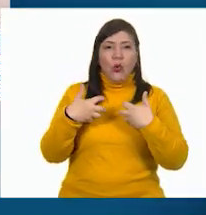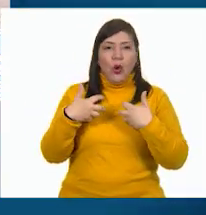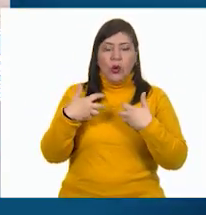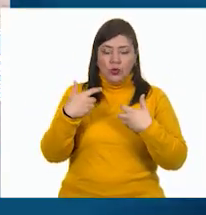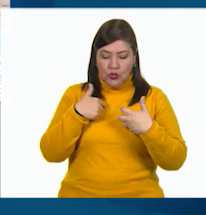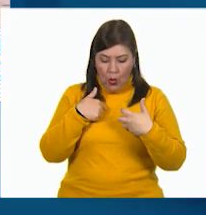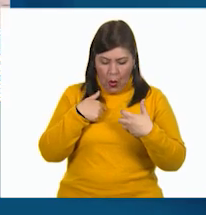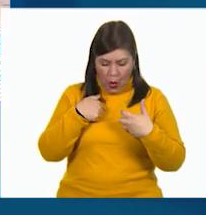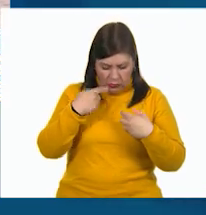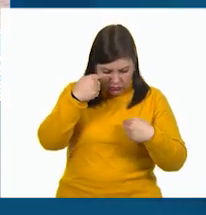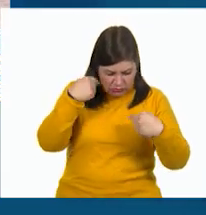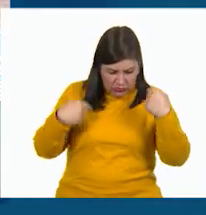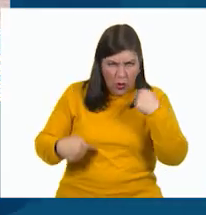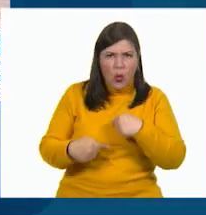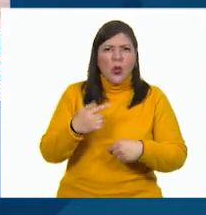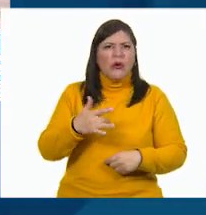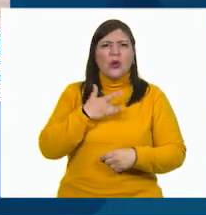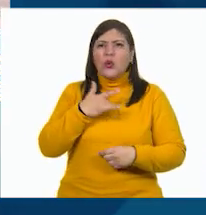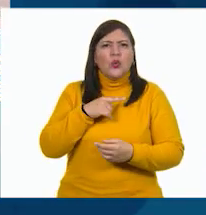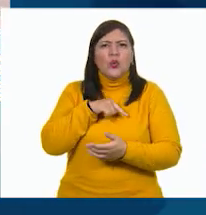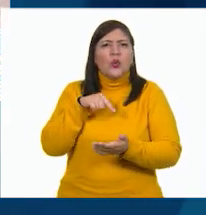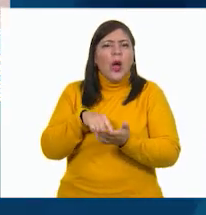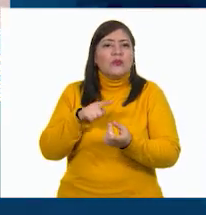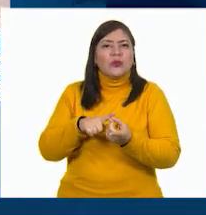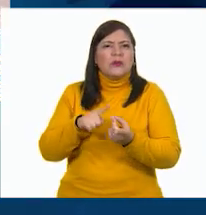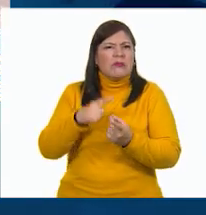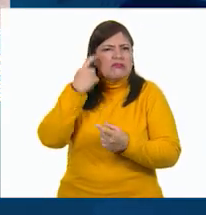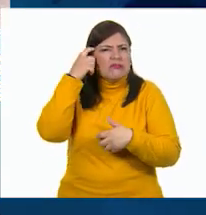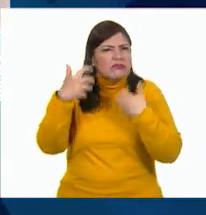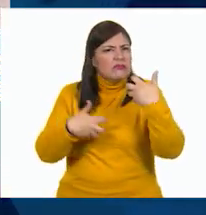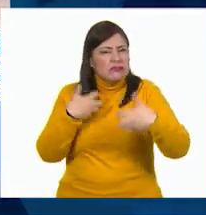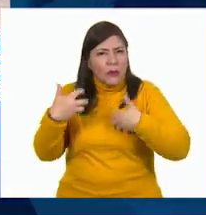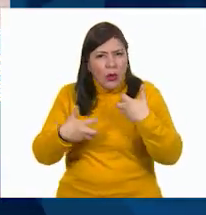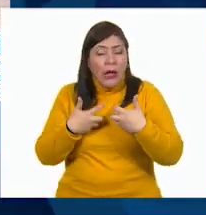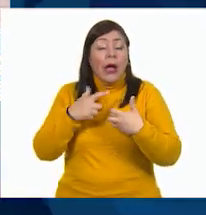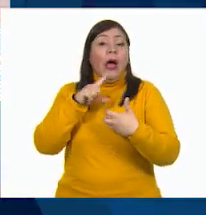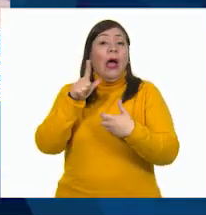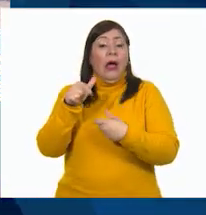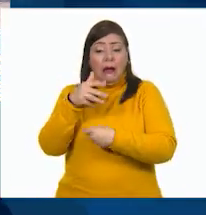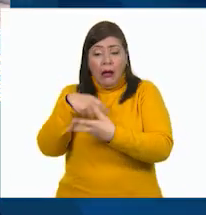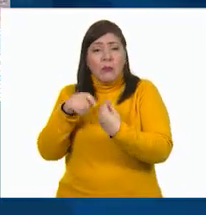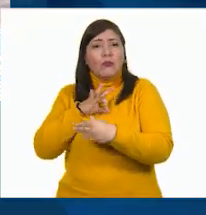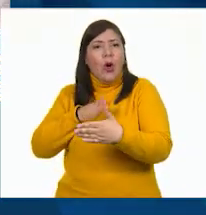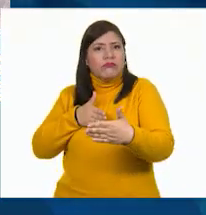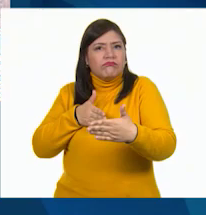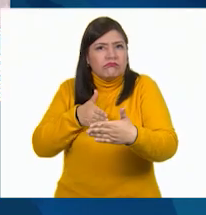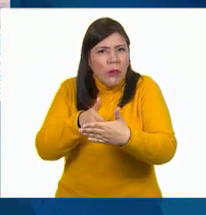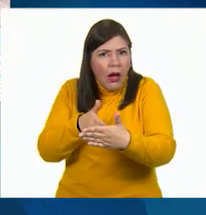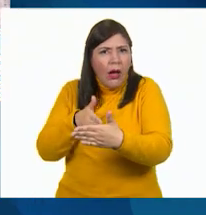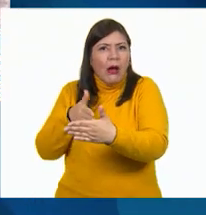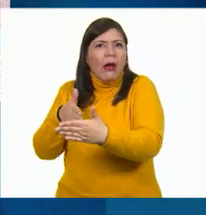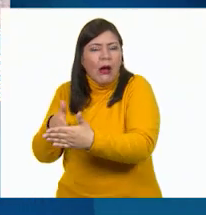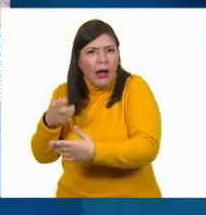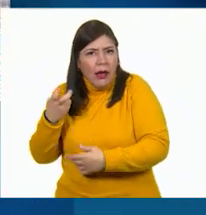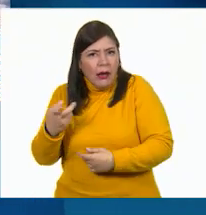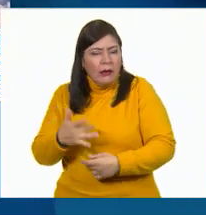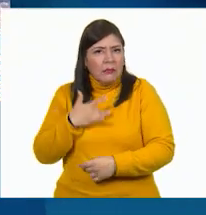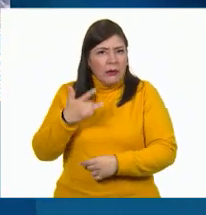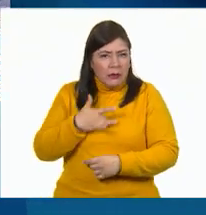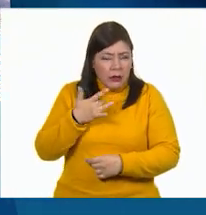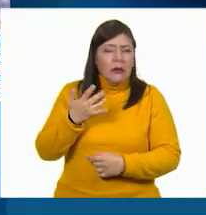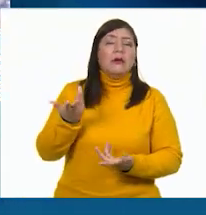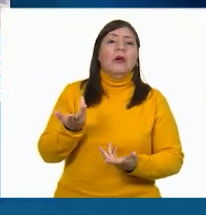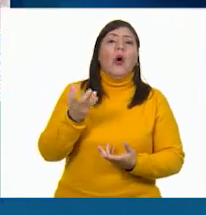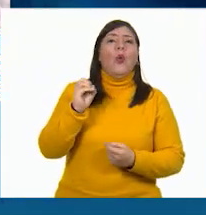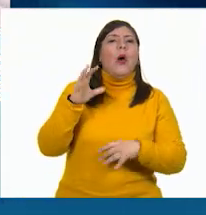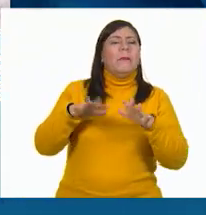dónde siento ese enojo y saber que esa emoción me obstaculiza. También está bien decir, estoy contenta o